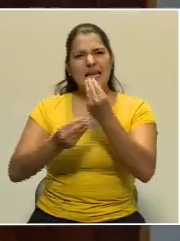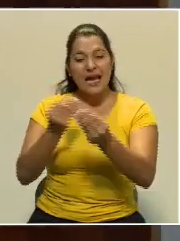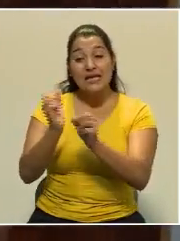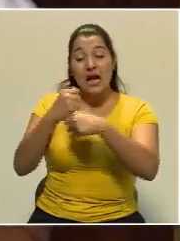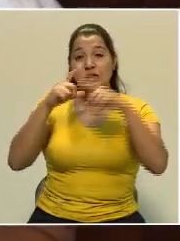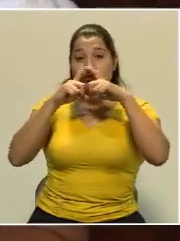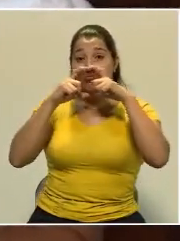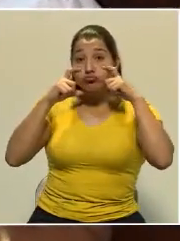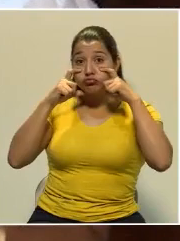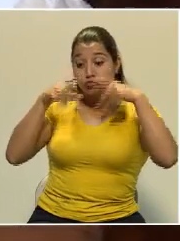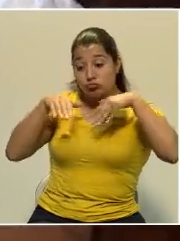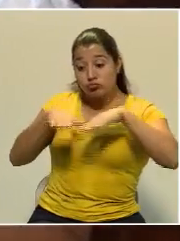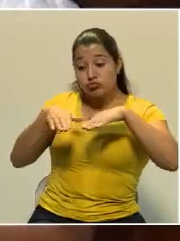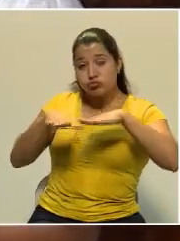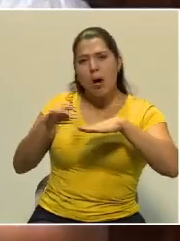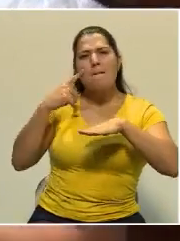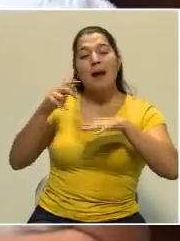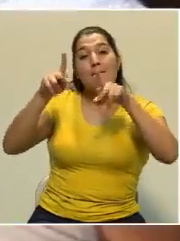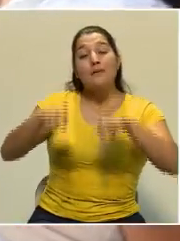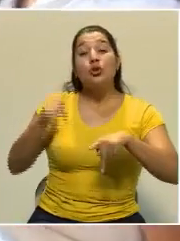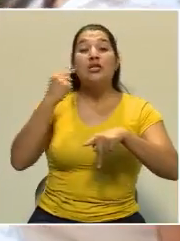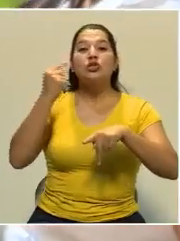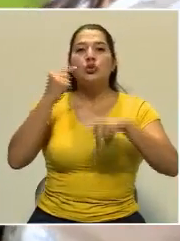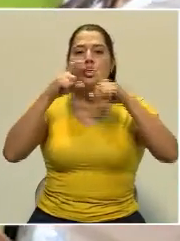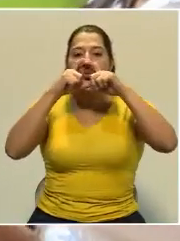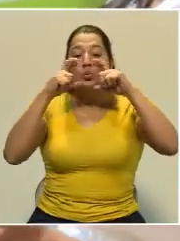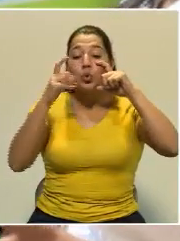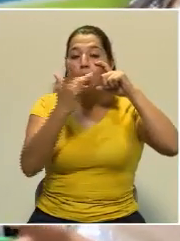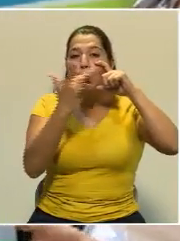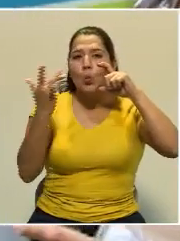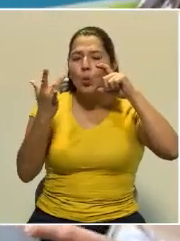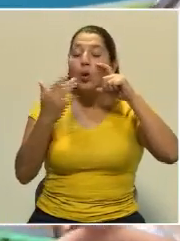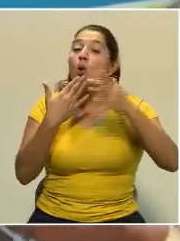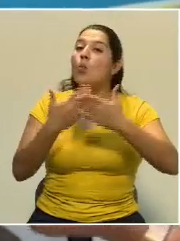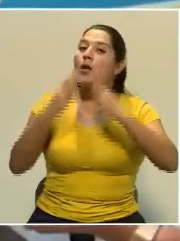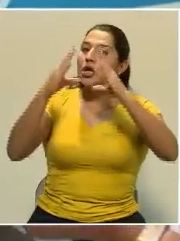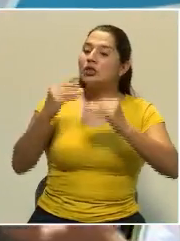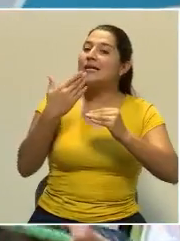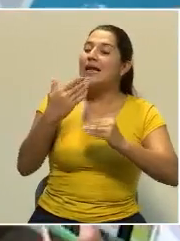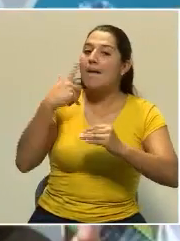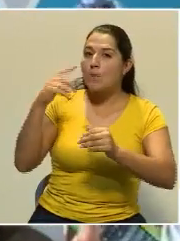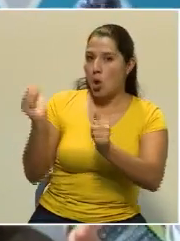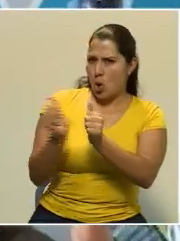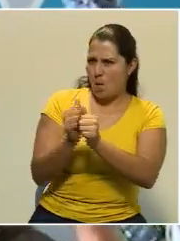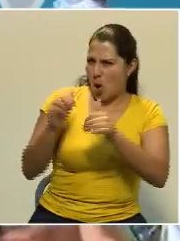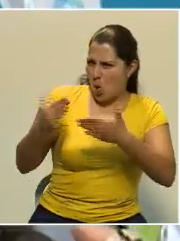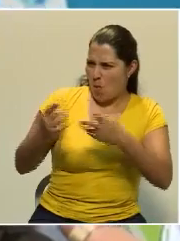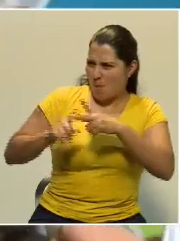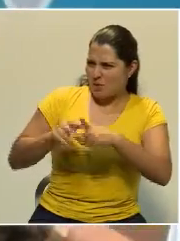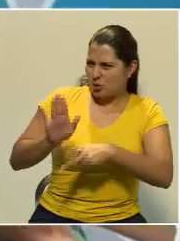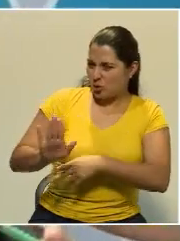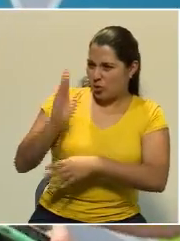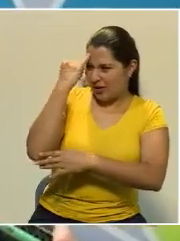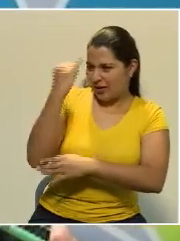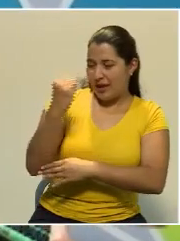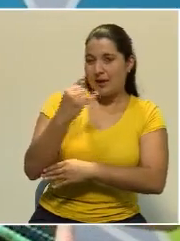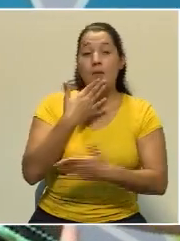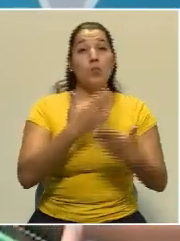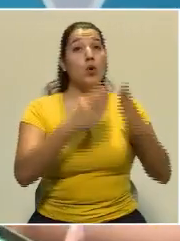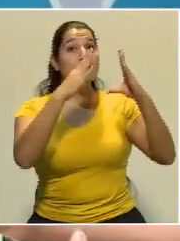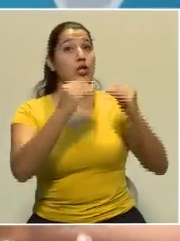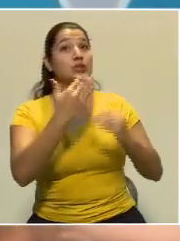Vamos a conversar esta noche con ella. Muchas gracias por estar con nosotros, Marilaura. ¿Cómo nació esta idea? Buenas